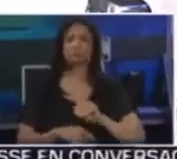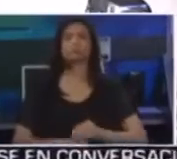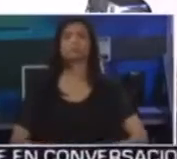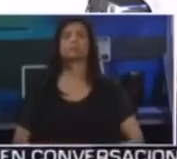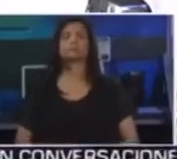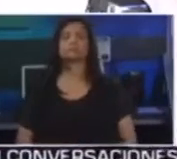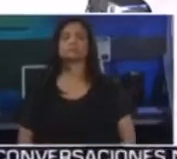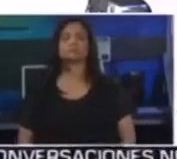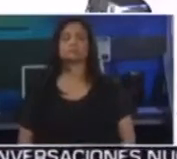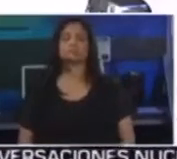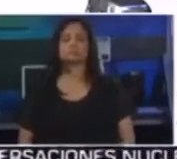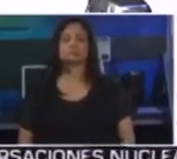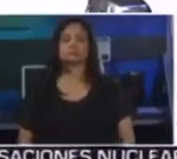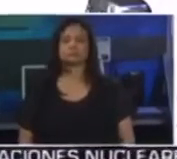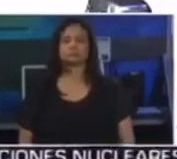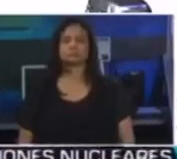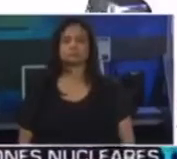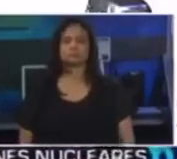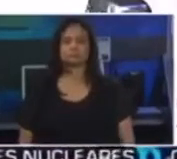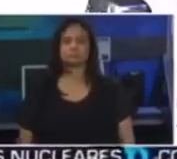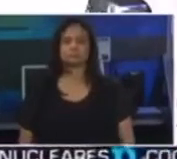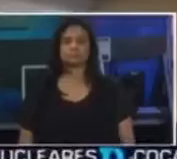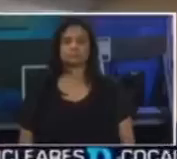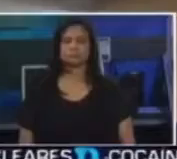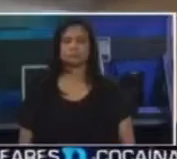Junior Acosta, se ocupó del tema.